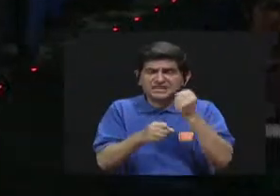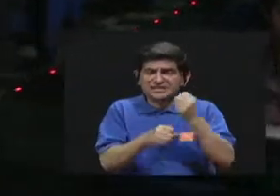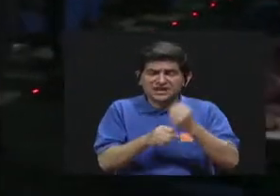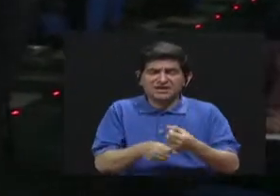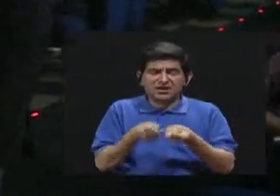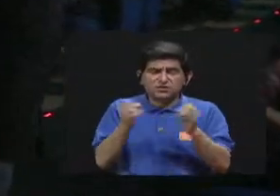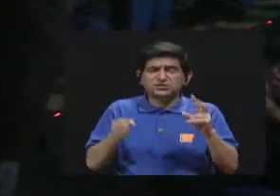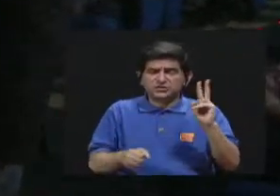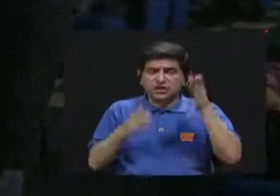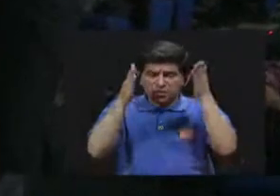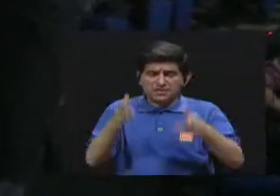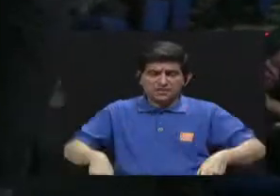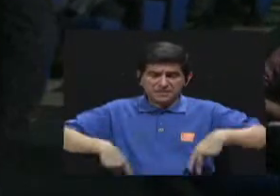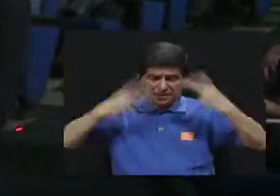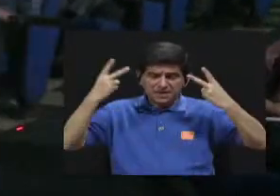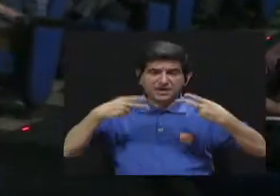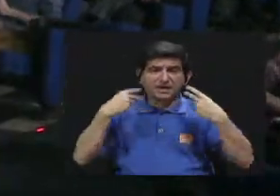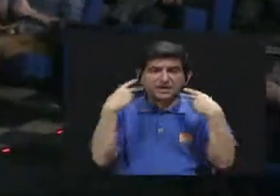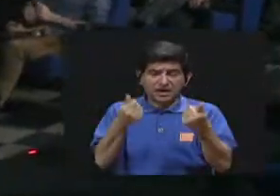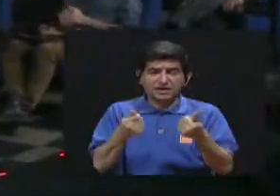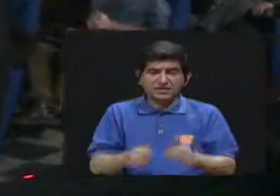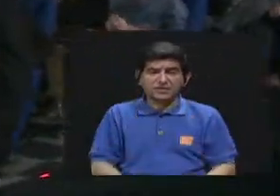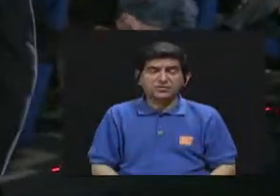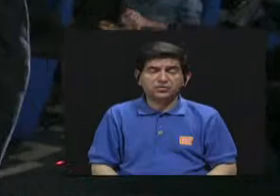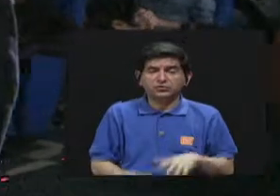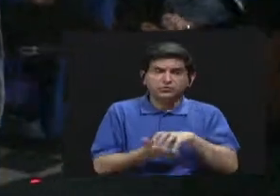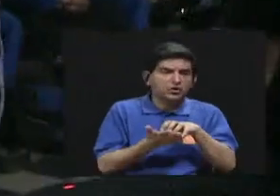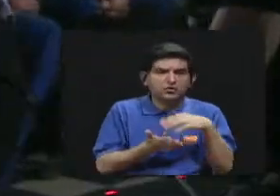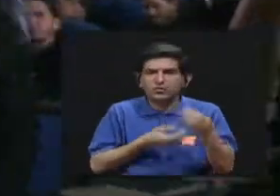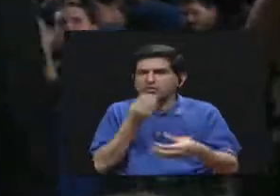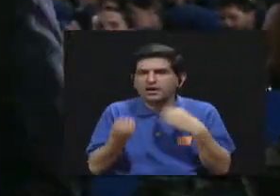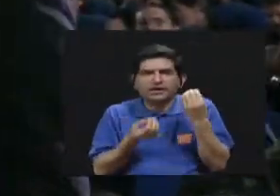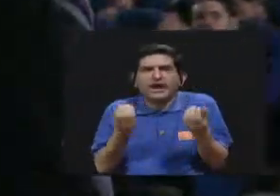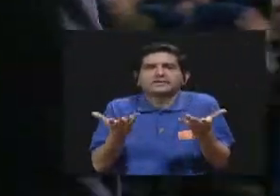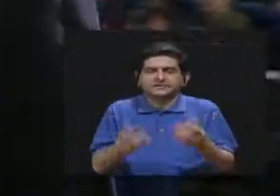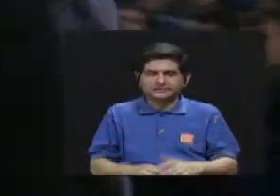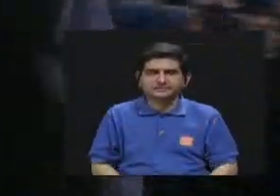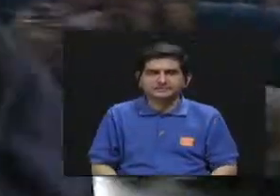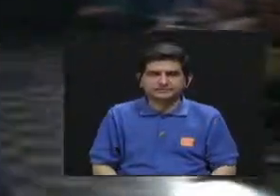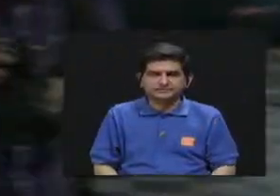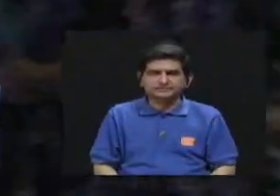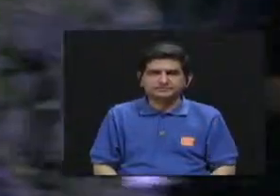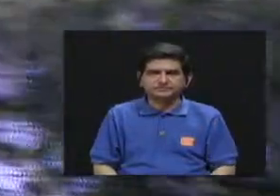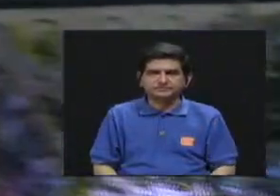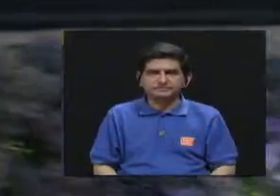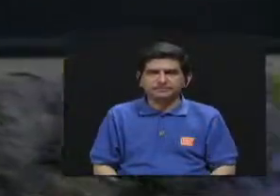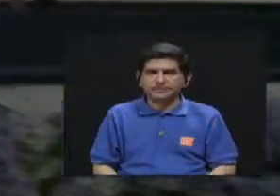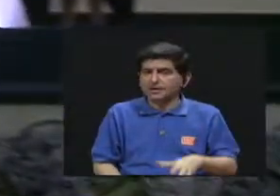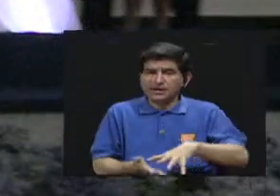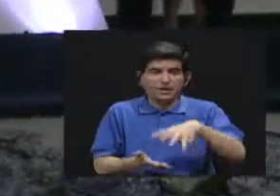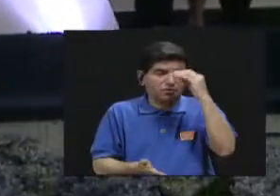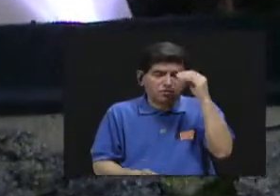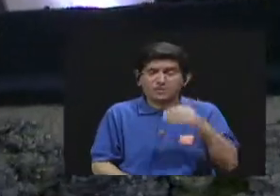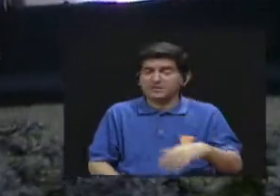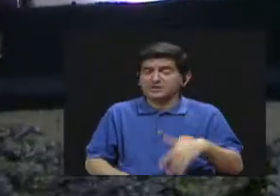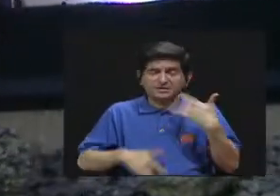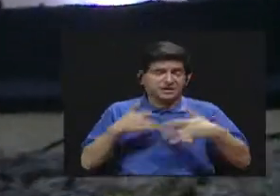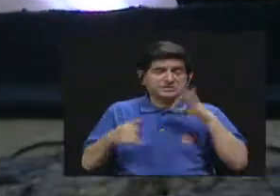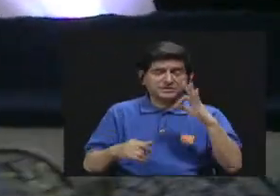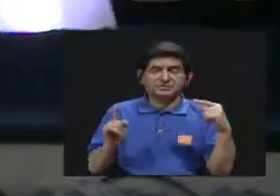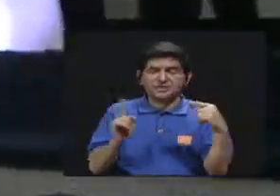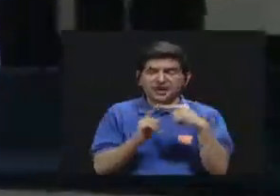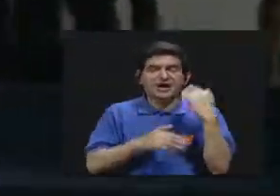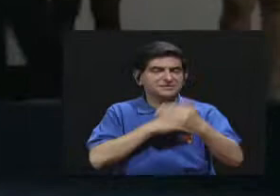vida y de pronto pasa como por la incertidumbre de qué va a hacer y no lo aprende a llevar muy bien hasta que pasa el